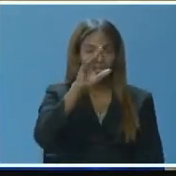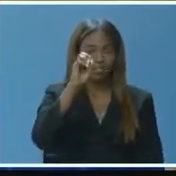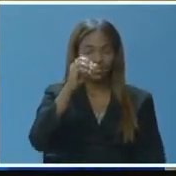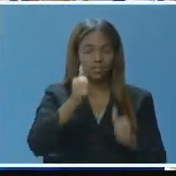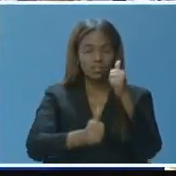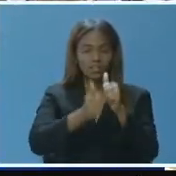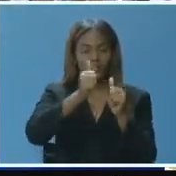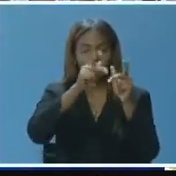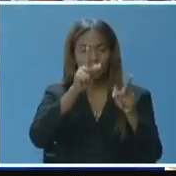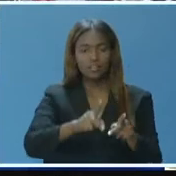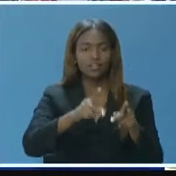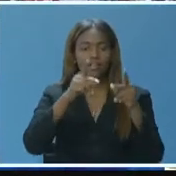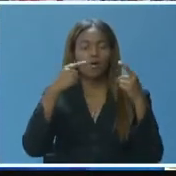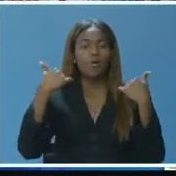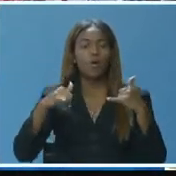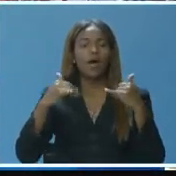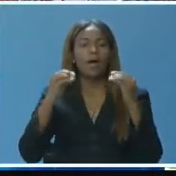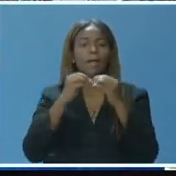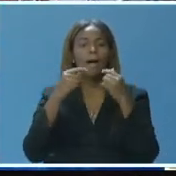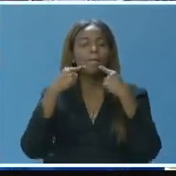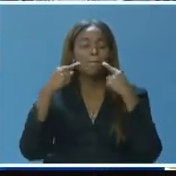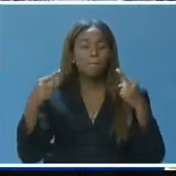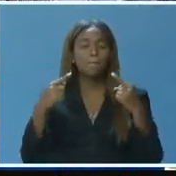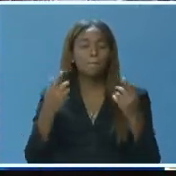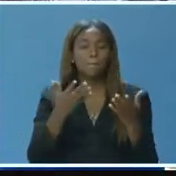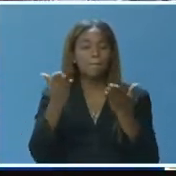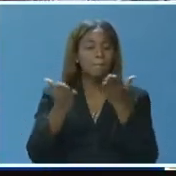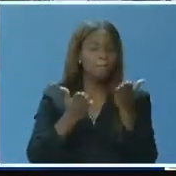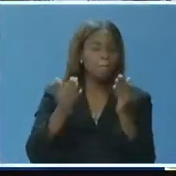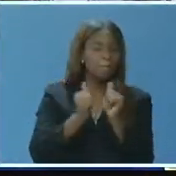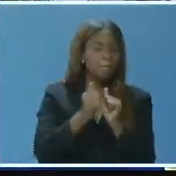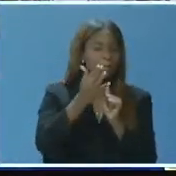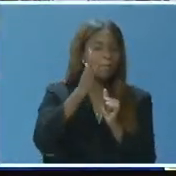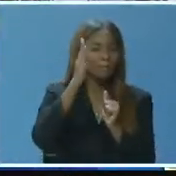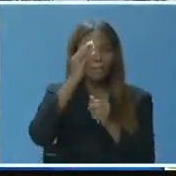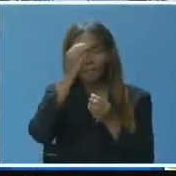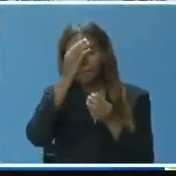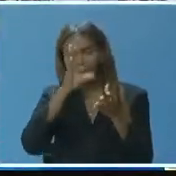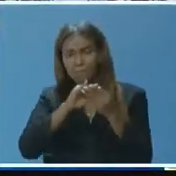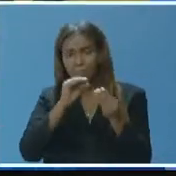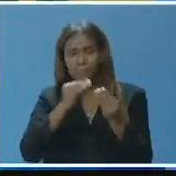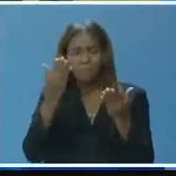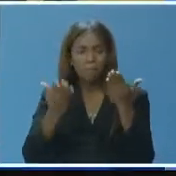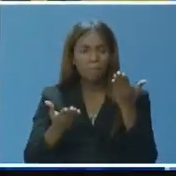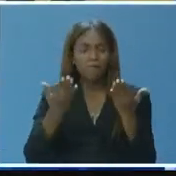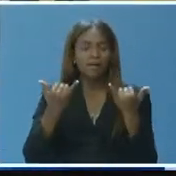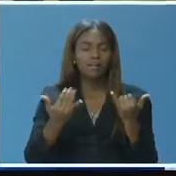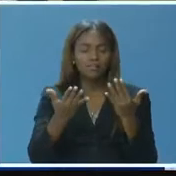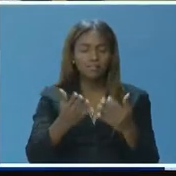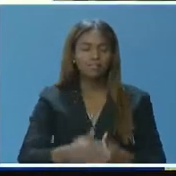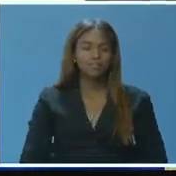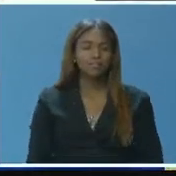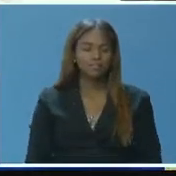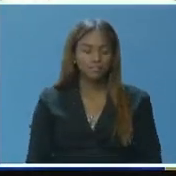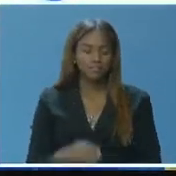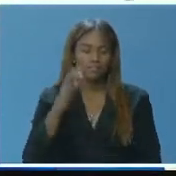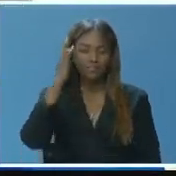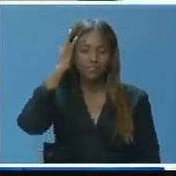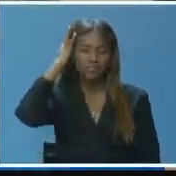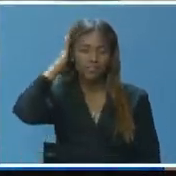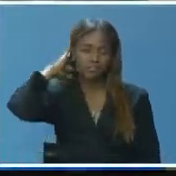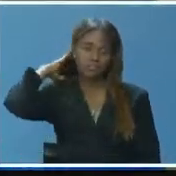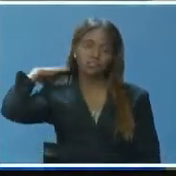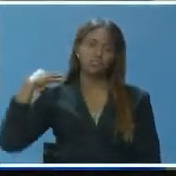la jugadora más valiosa. Conversamos con ella, vamos a escuchar sus impresiones luego de este campeonato. Me siento